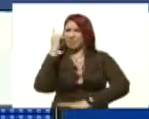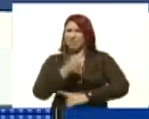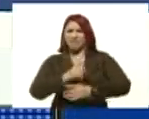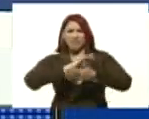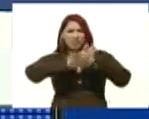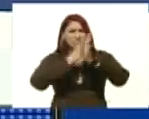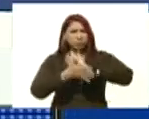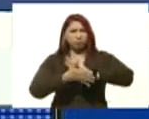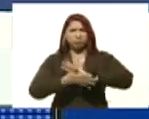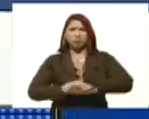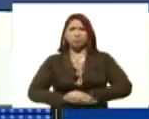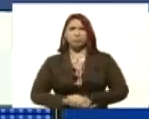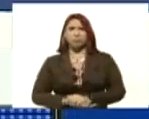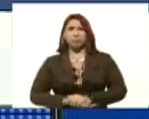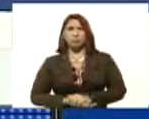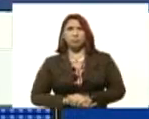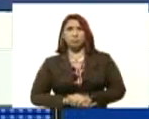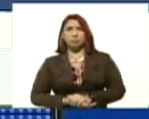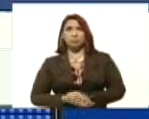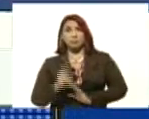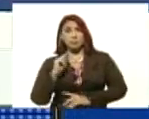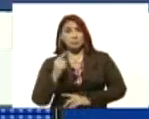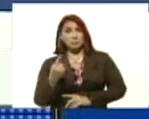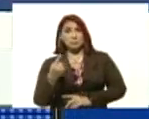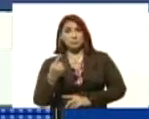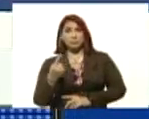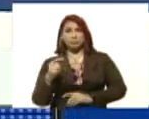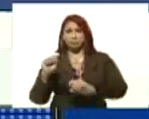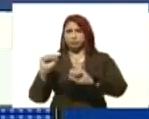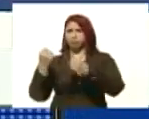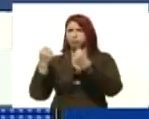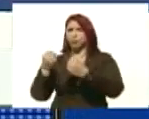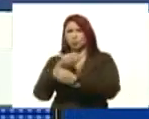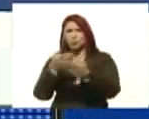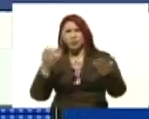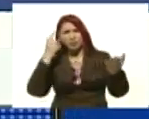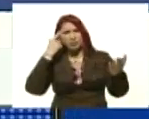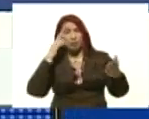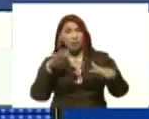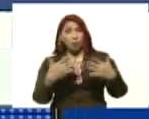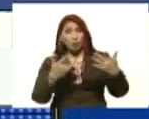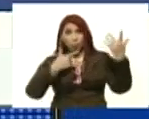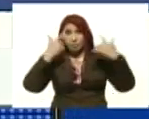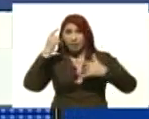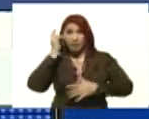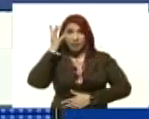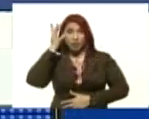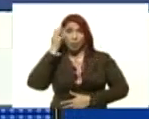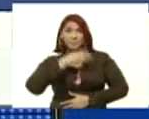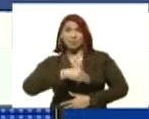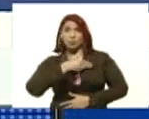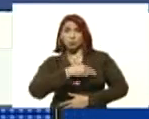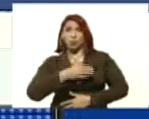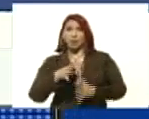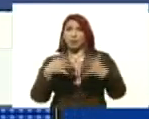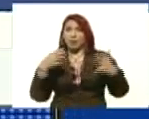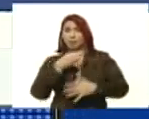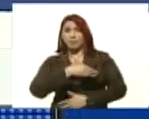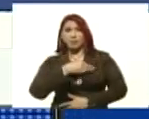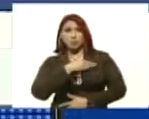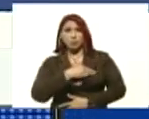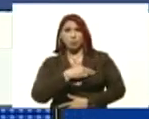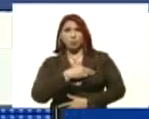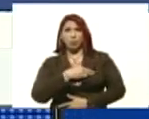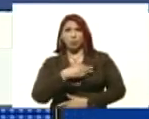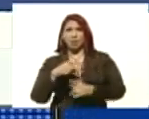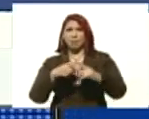acabarlo. Es el principal obstáculo, ustedes lo saben. Cuando el comandante Chávez creó las misiones y grandes misiones, fue para